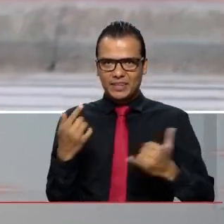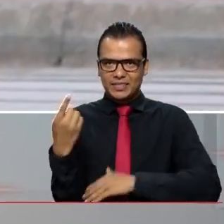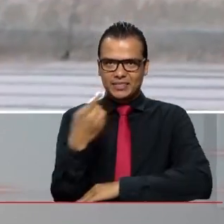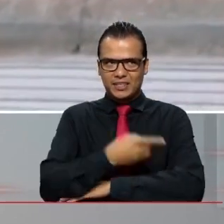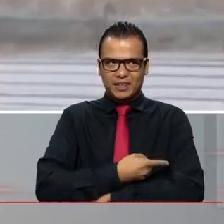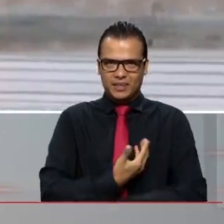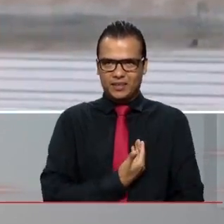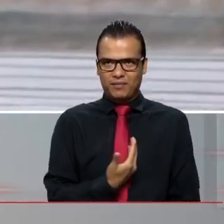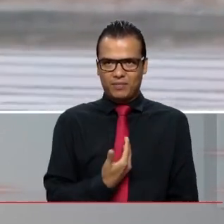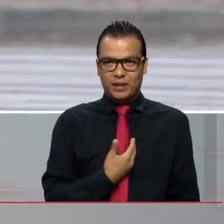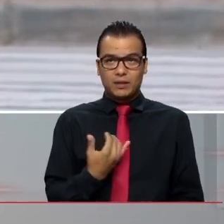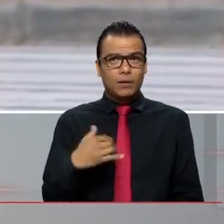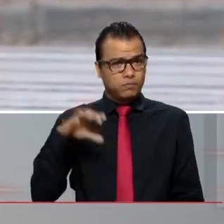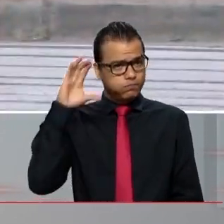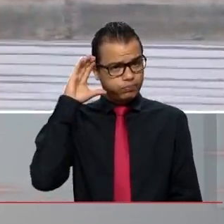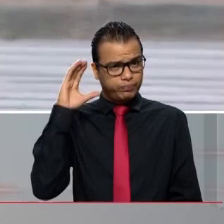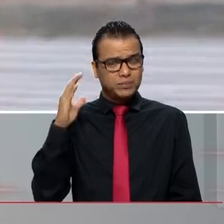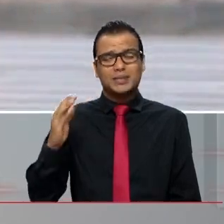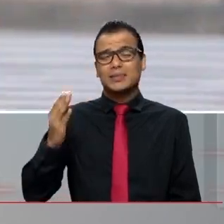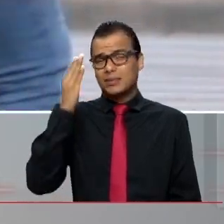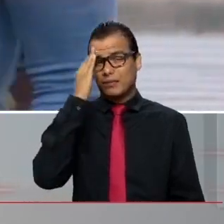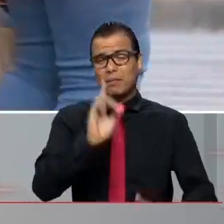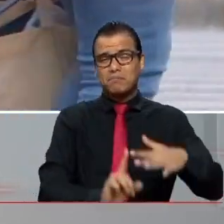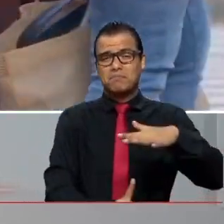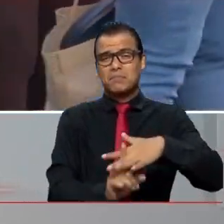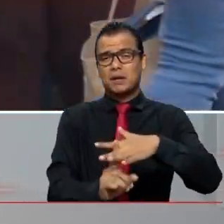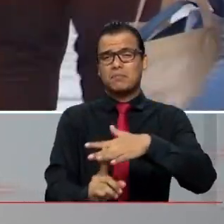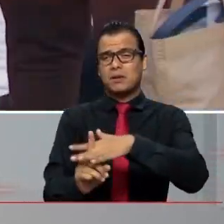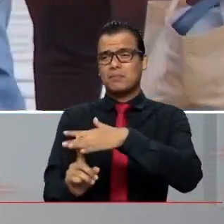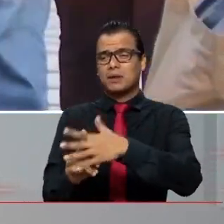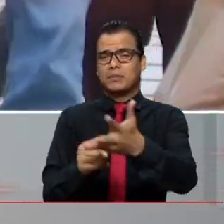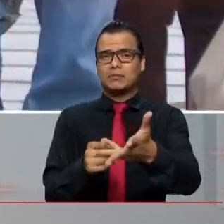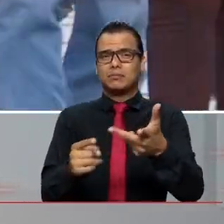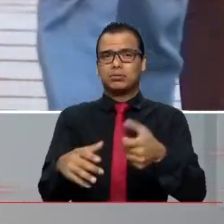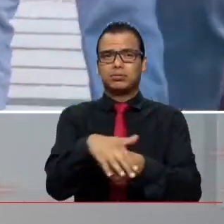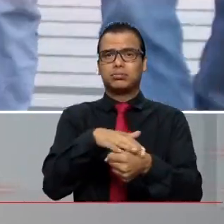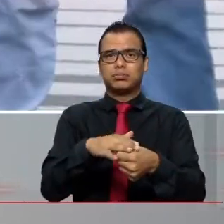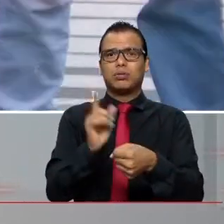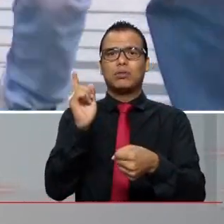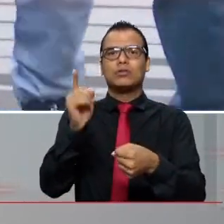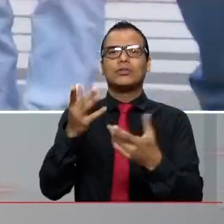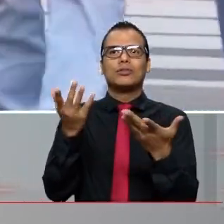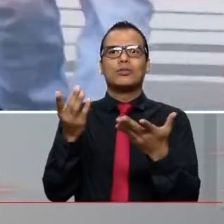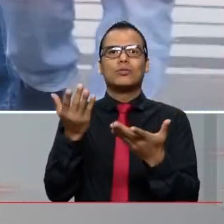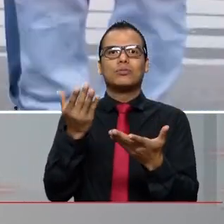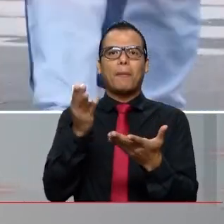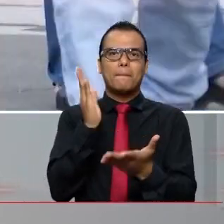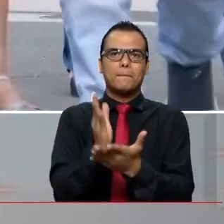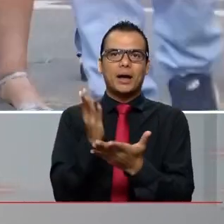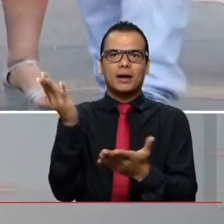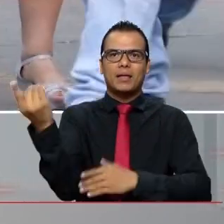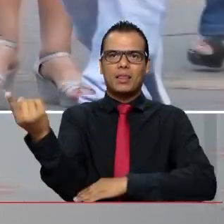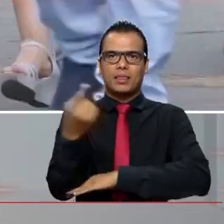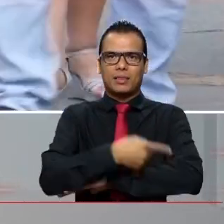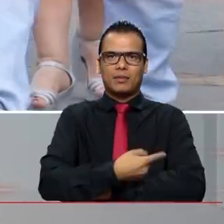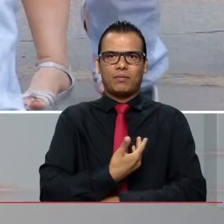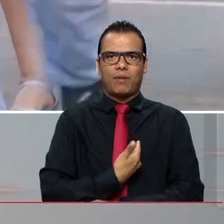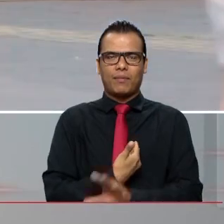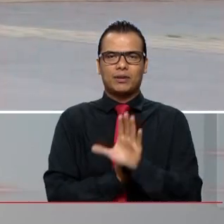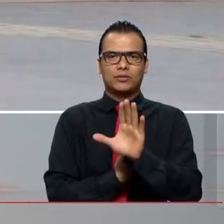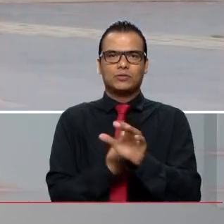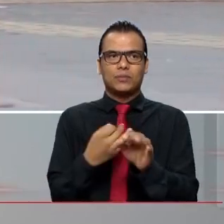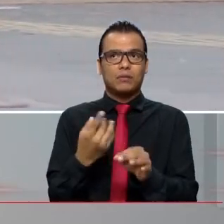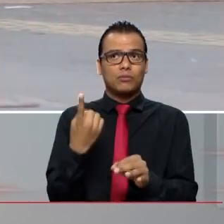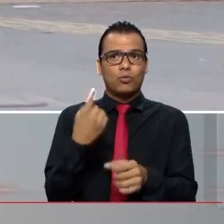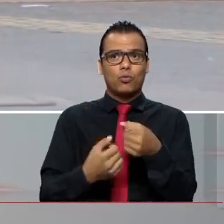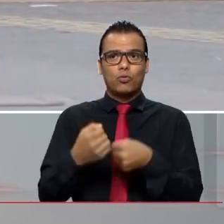estos lamentables casos que durante la celebración se multiplican. A esto se suman los delitos sexuales. El año pasado se presentaron 30